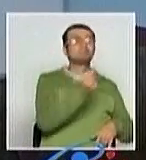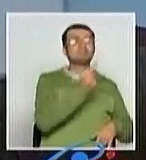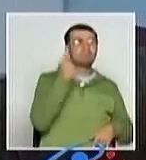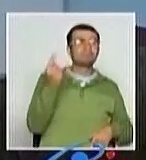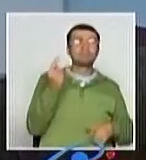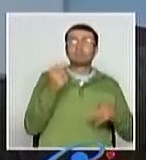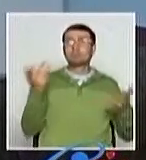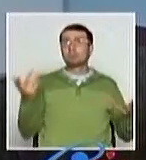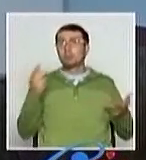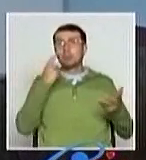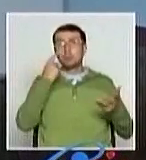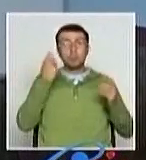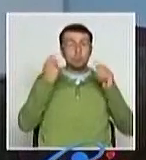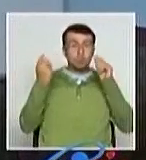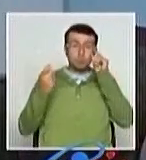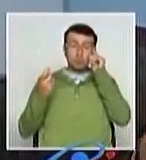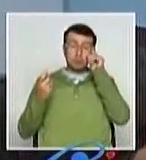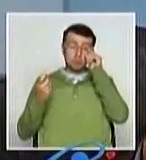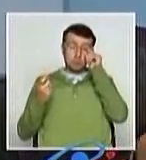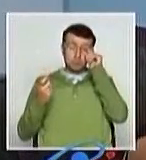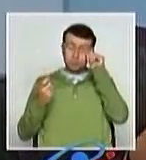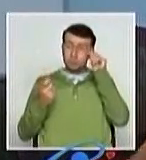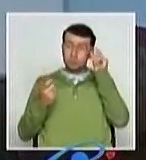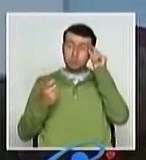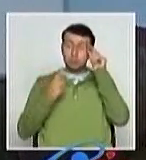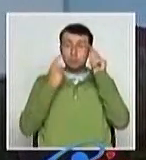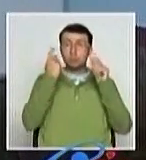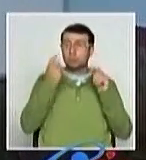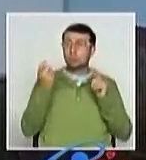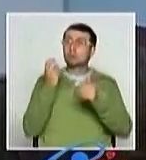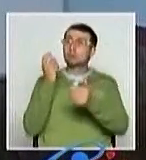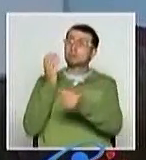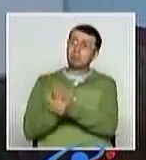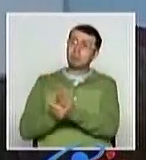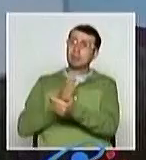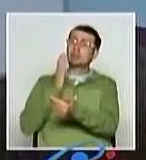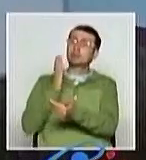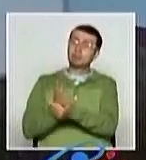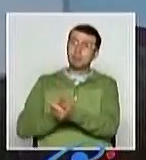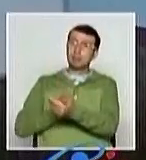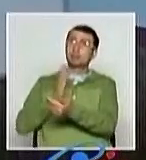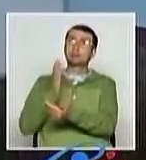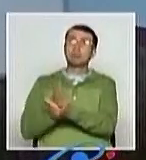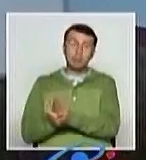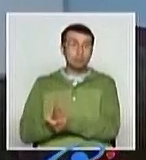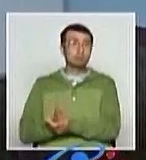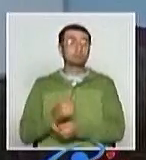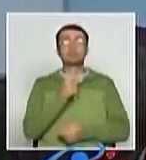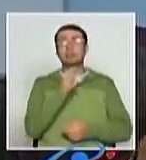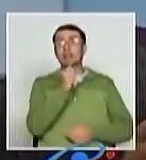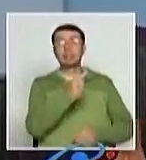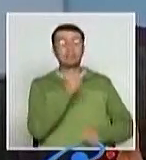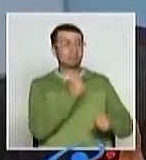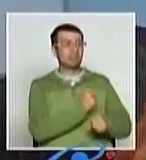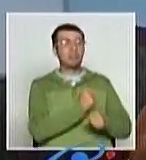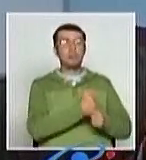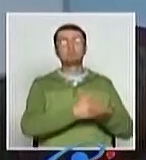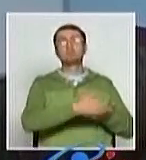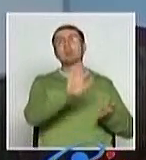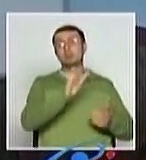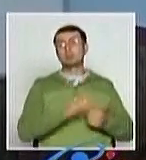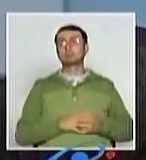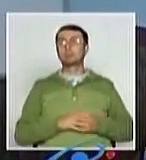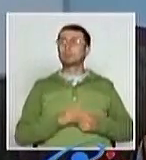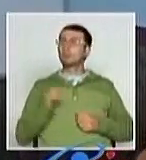tradicional inclusive de ir tanto a la eps posiblemente casi pierde el trabajo entonces los médicos cuando